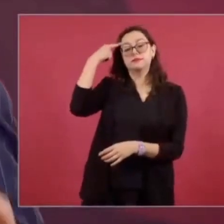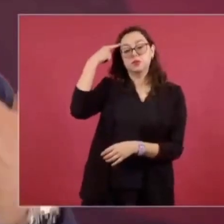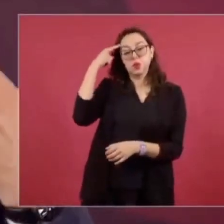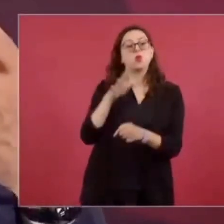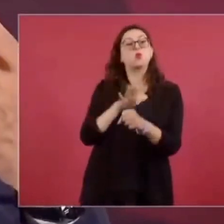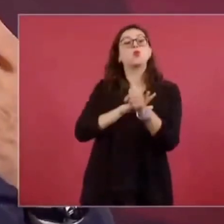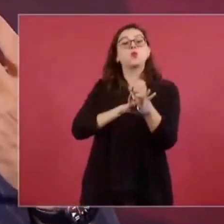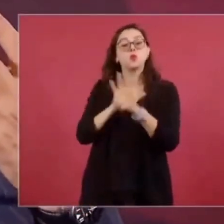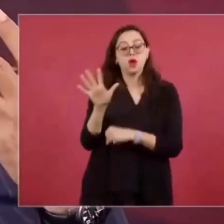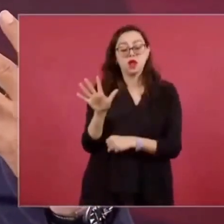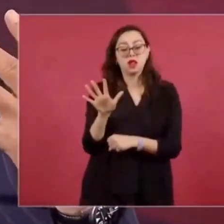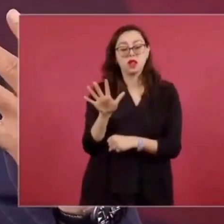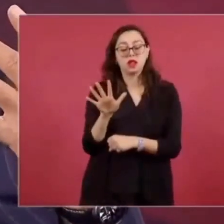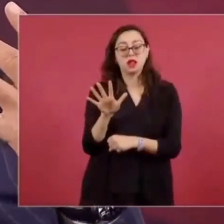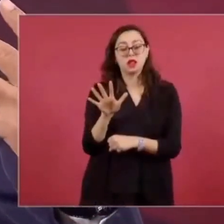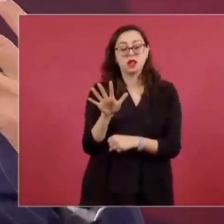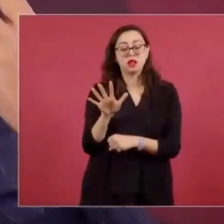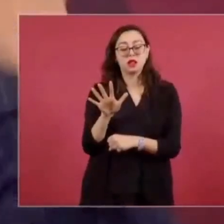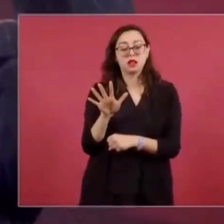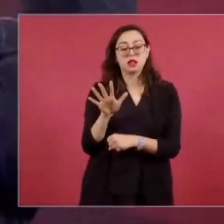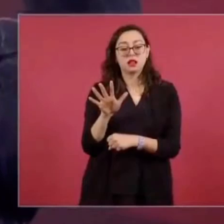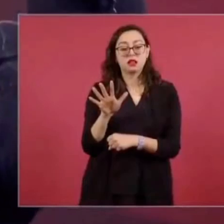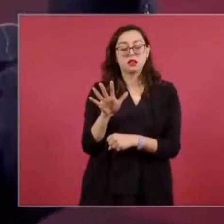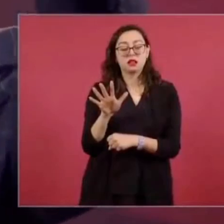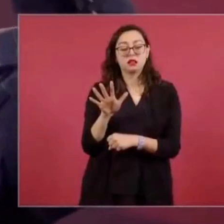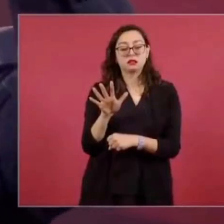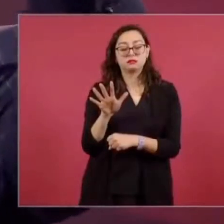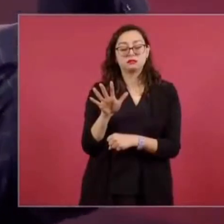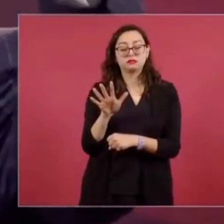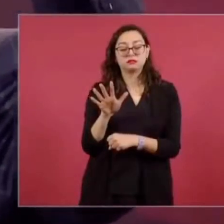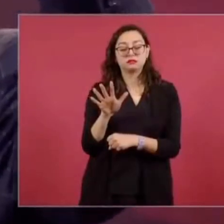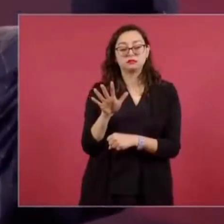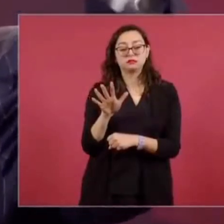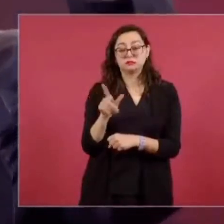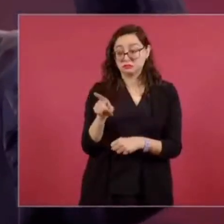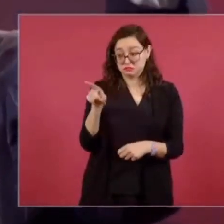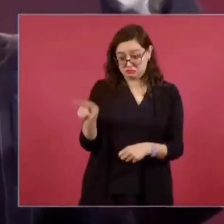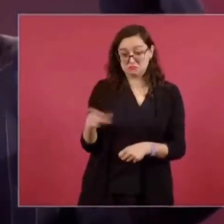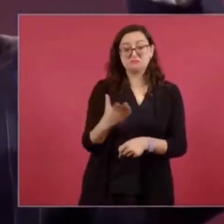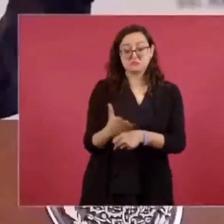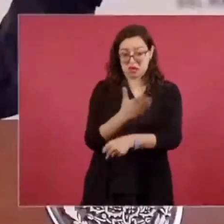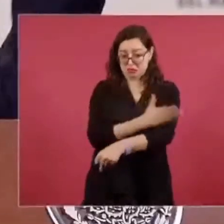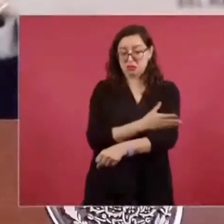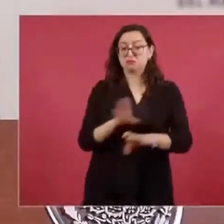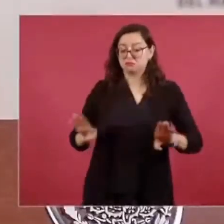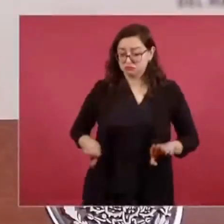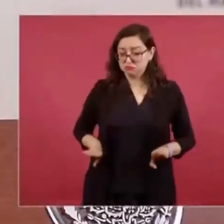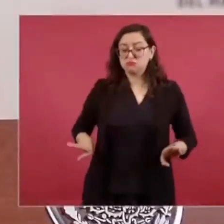es que ese hombre bueno,